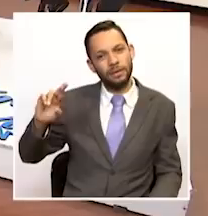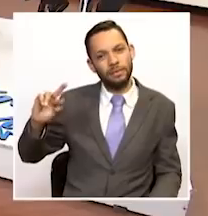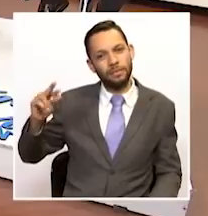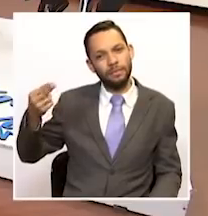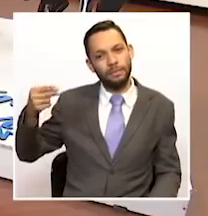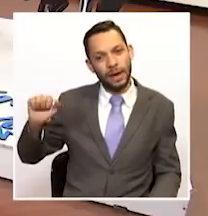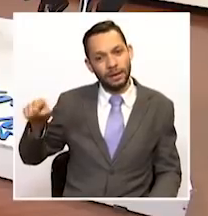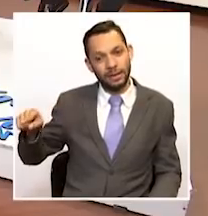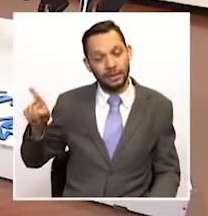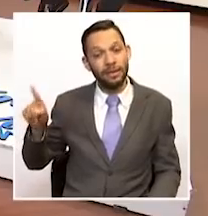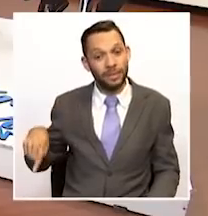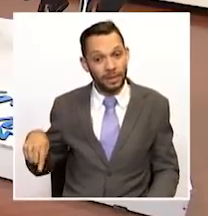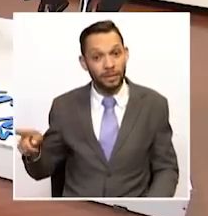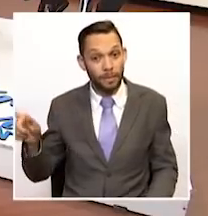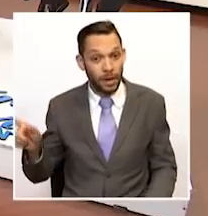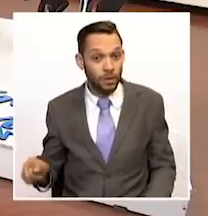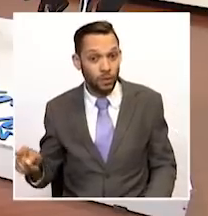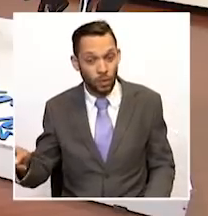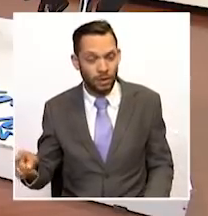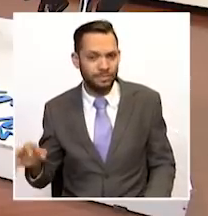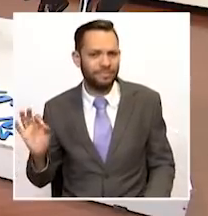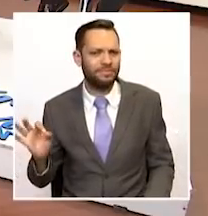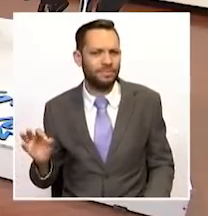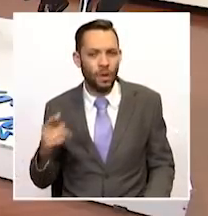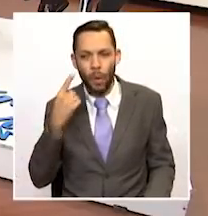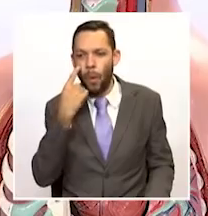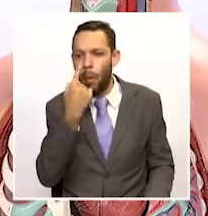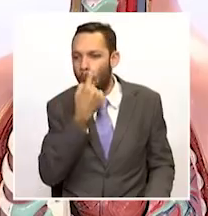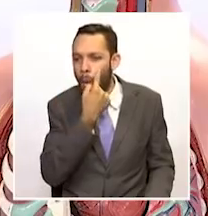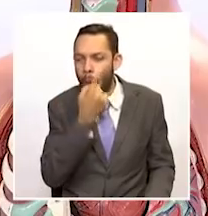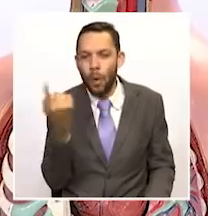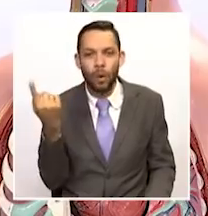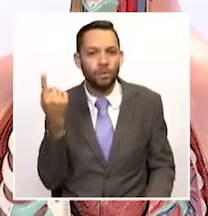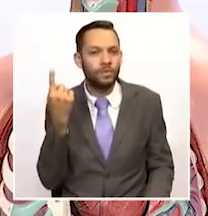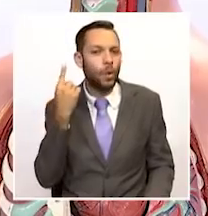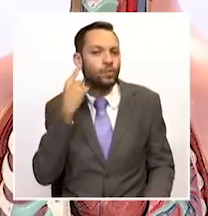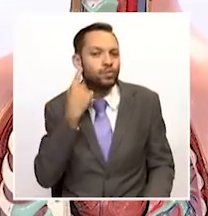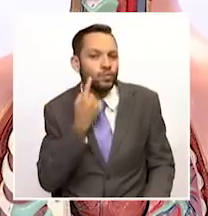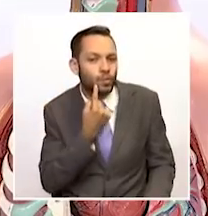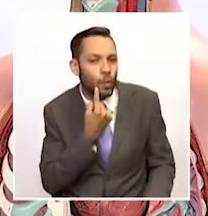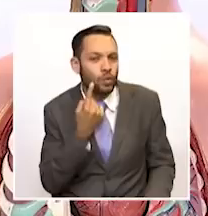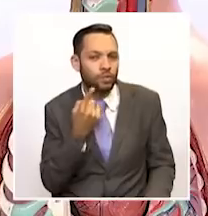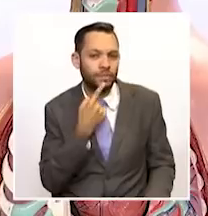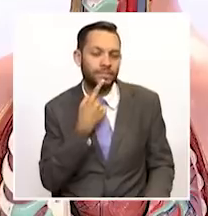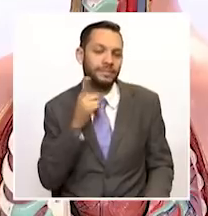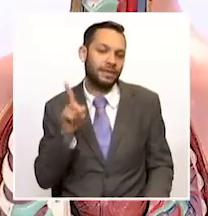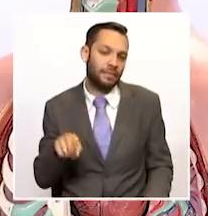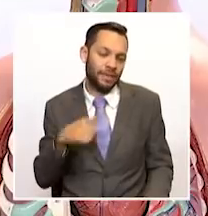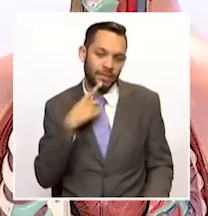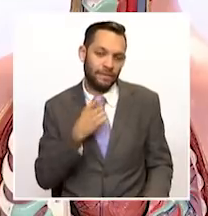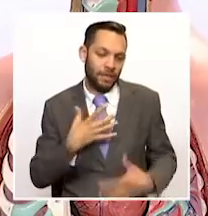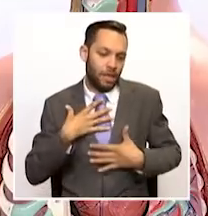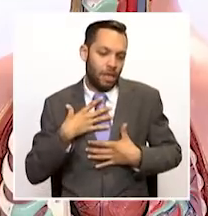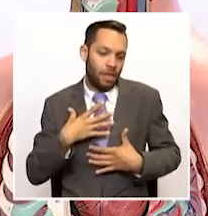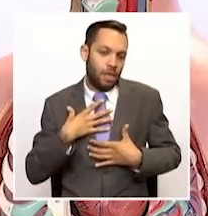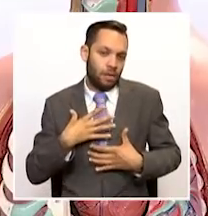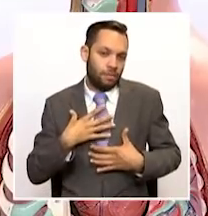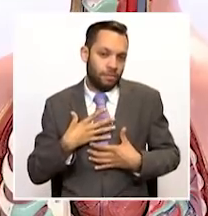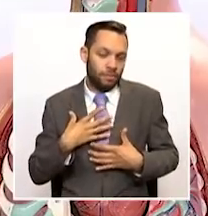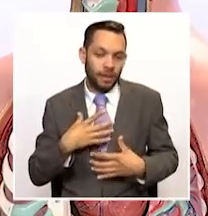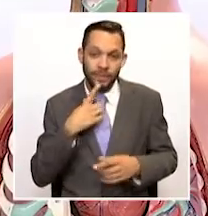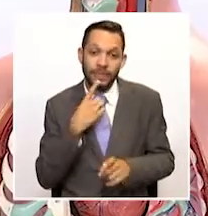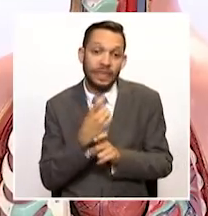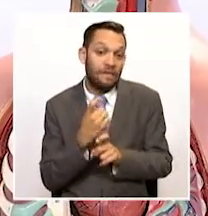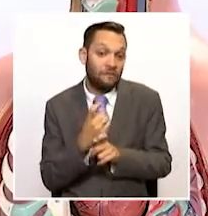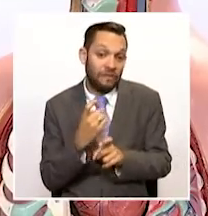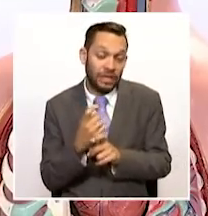pues un problema que le afectó sus ojos le afectó sus oídos y su pulmón y como dices mamá y está muy difícil